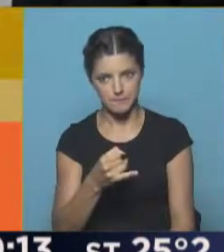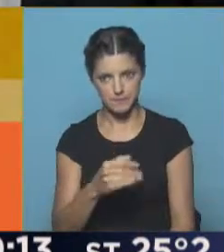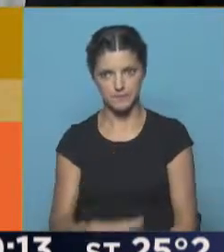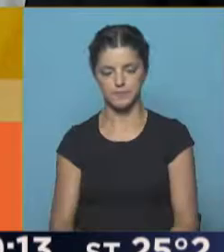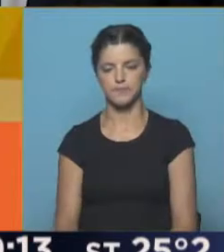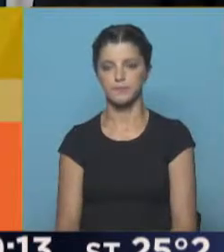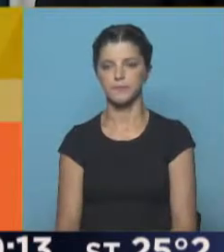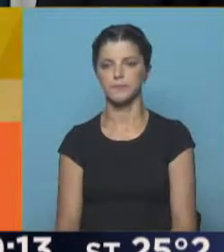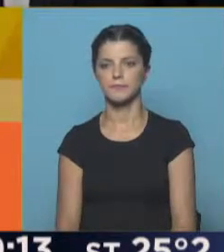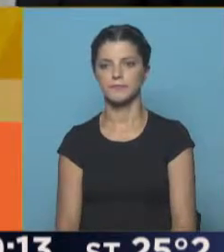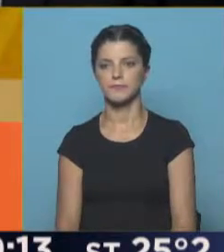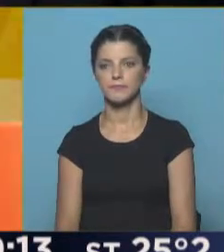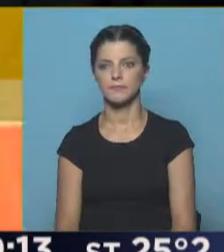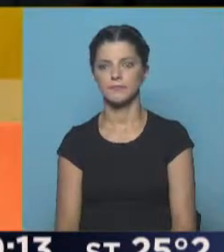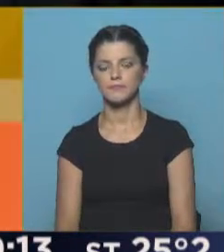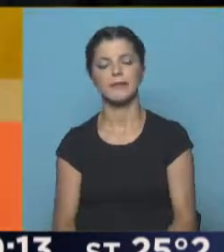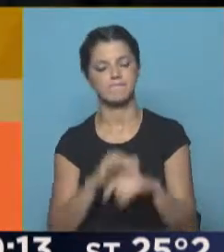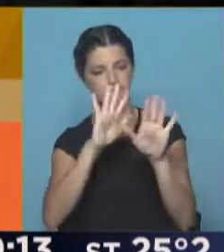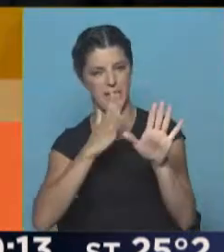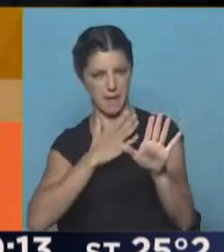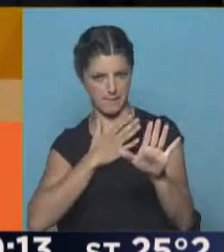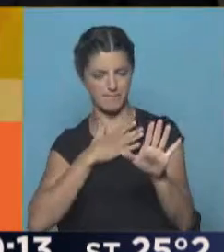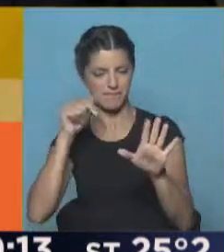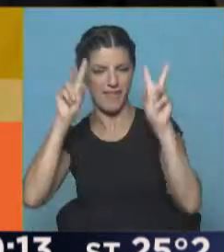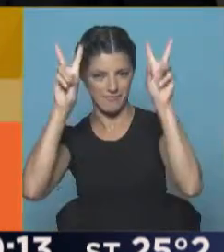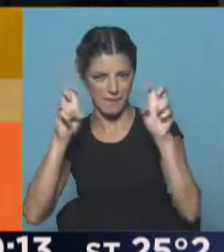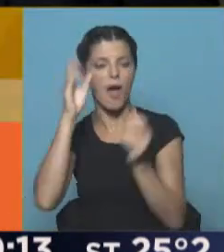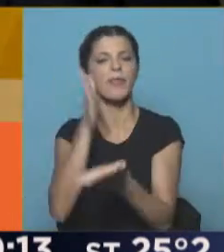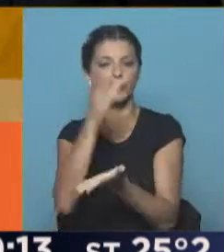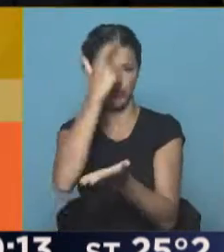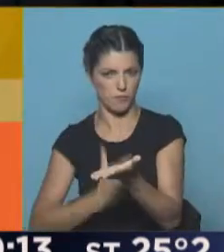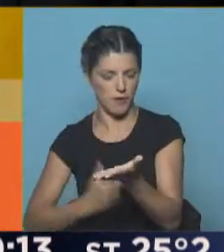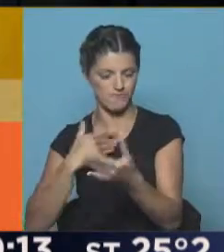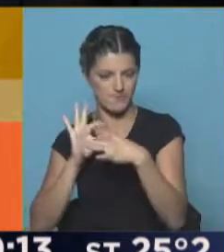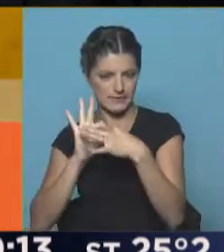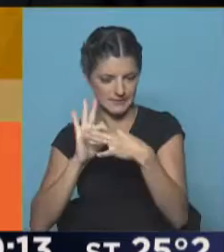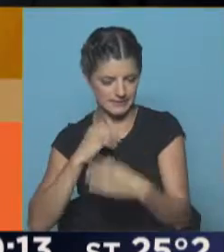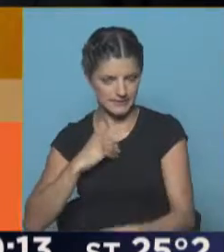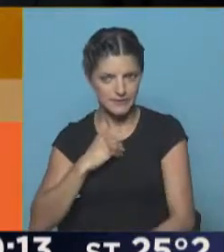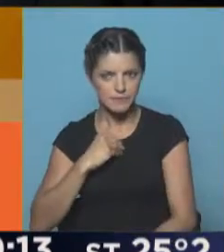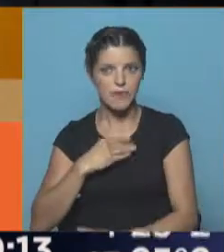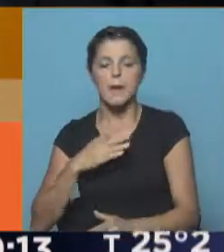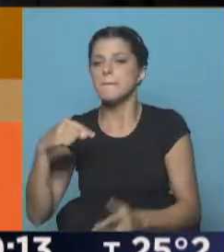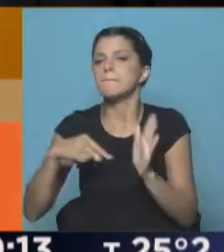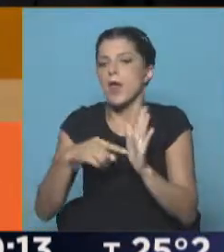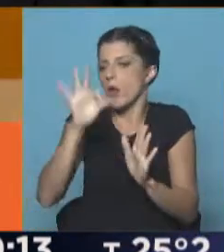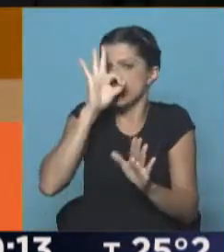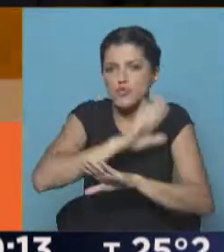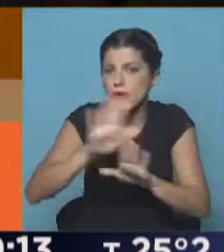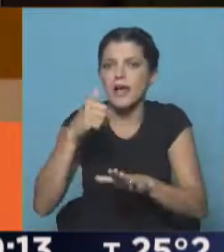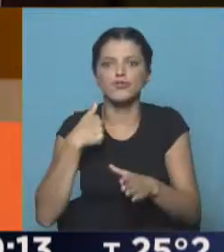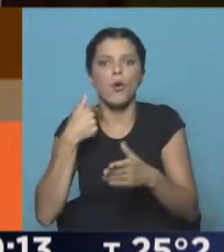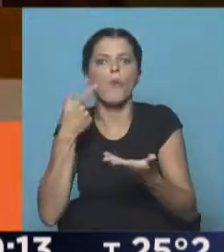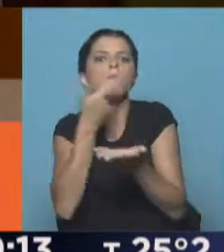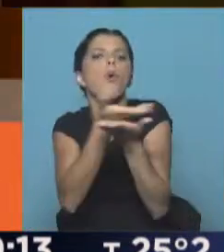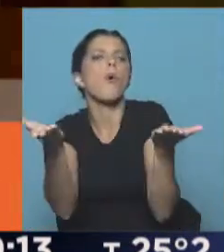a mí me toca muy de cerca el tema de derechos humanos, pero normalmente nunca he hecho ni política espectáculo con